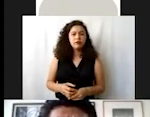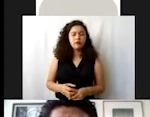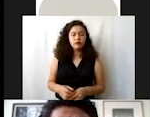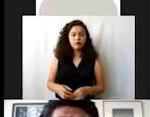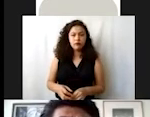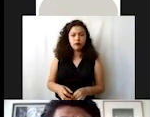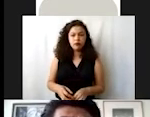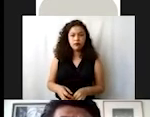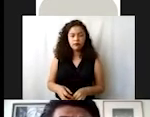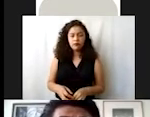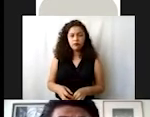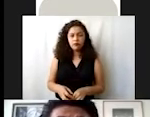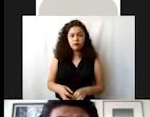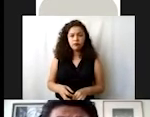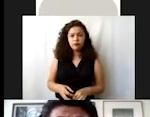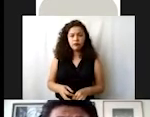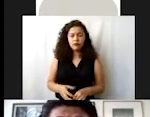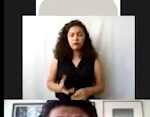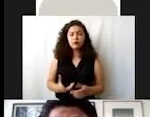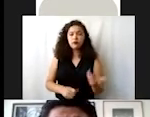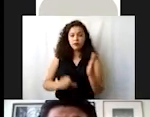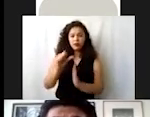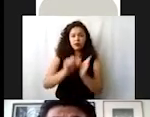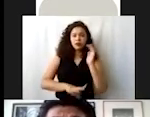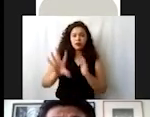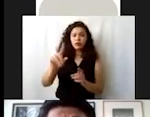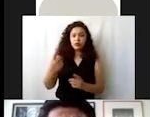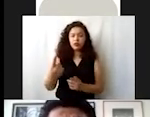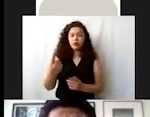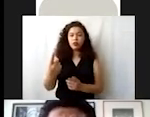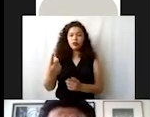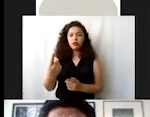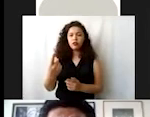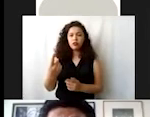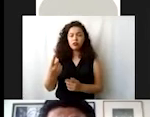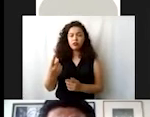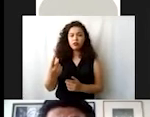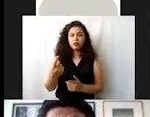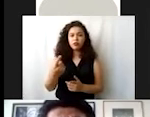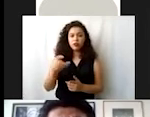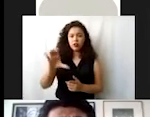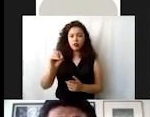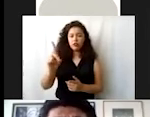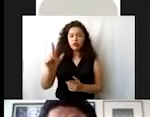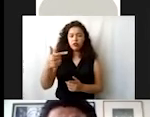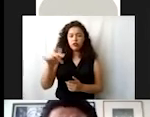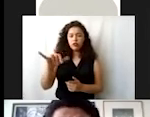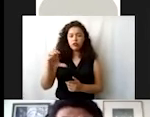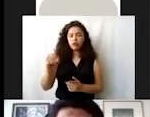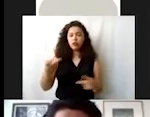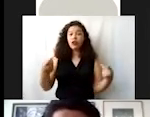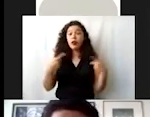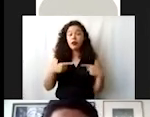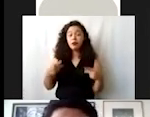fíjense, de acuerdo al artículo 41 del Código, en el caso de que las personas incumplan en